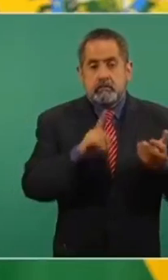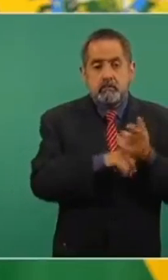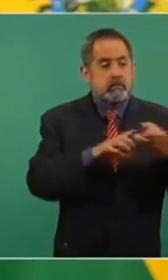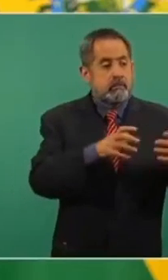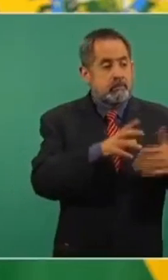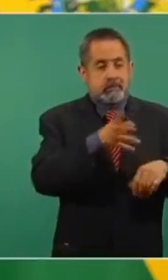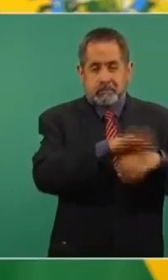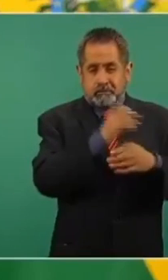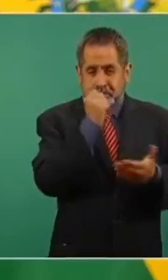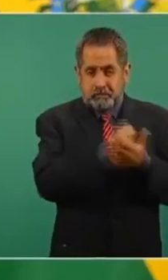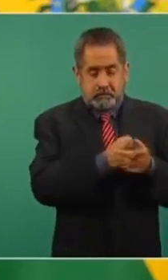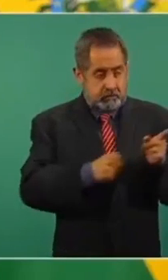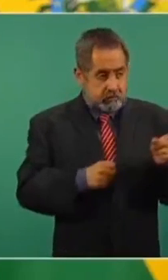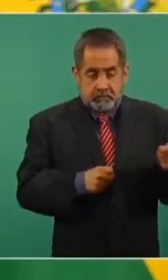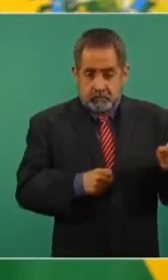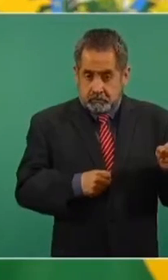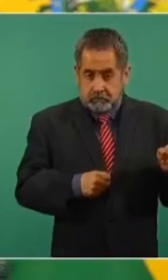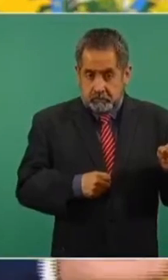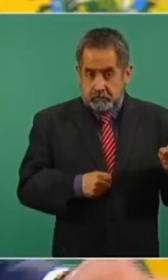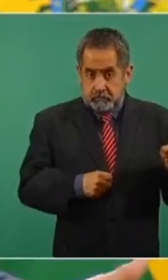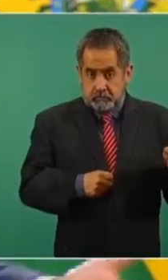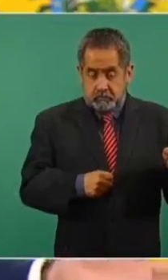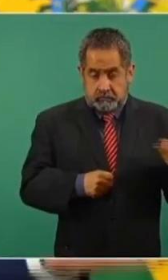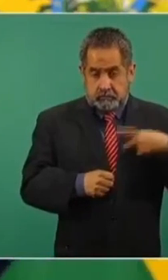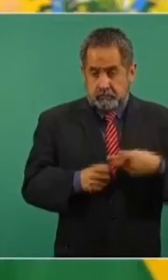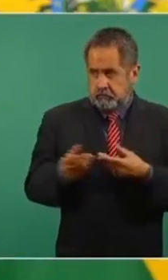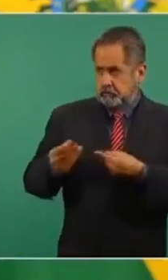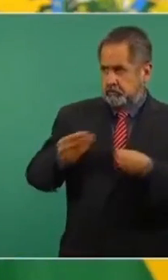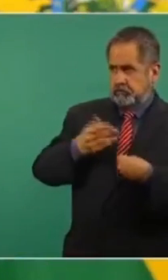estas concesiones y